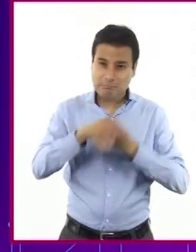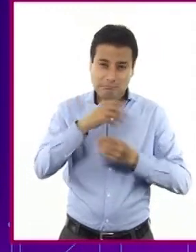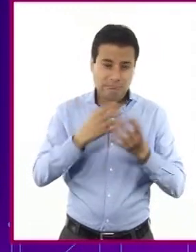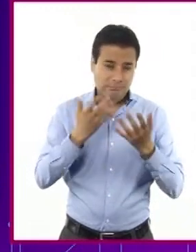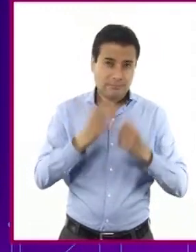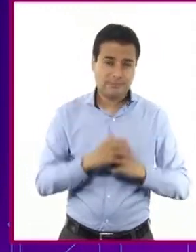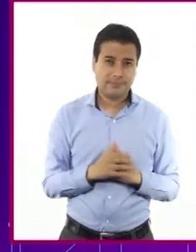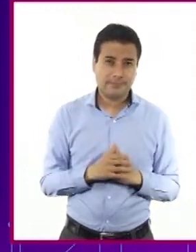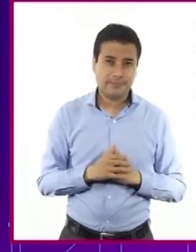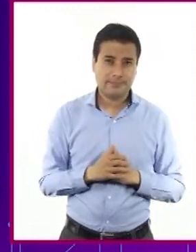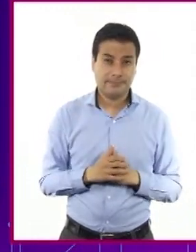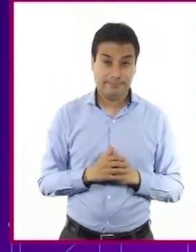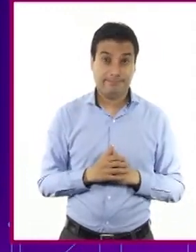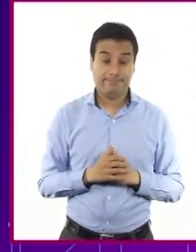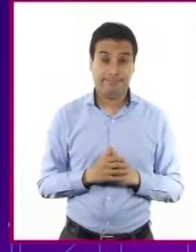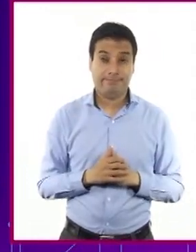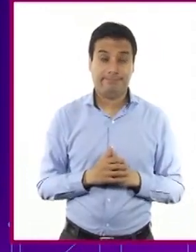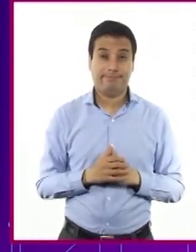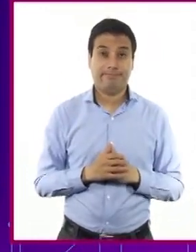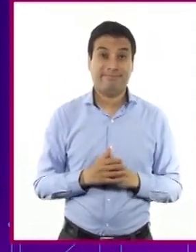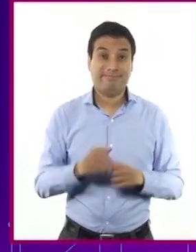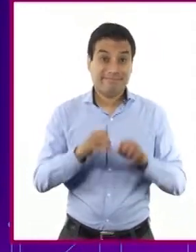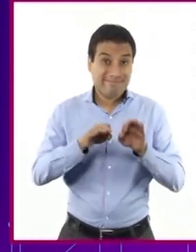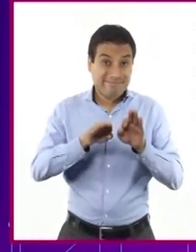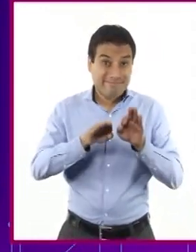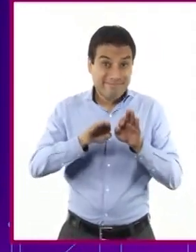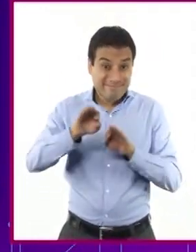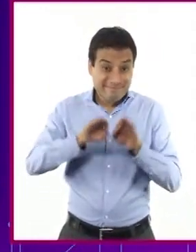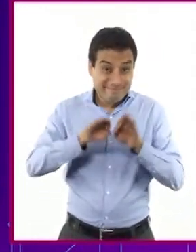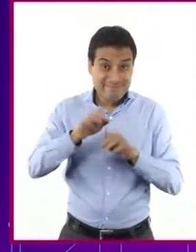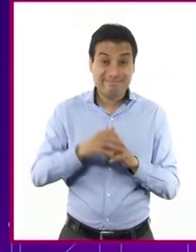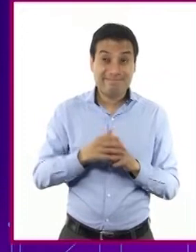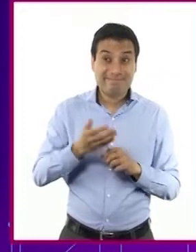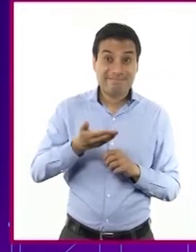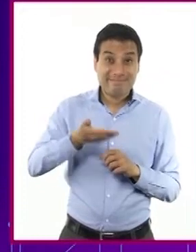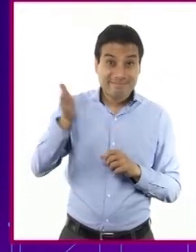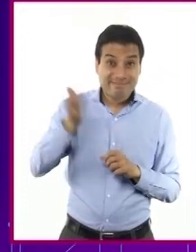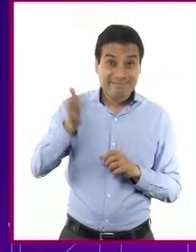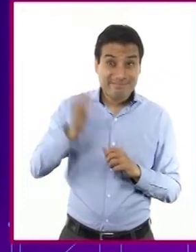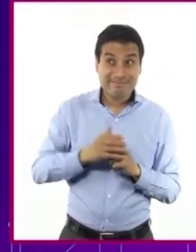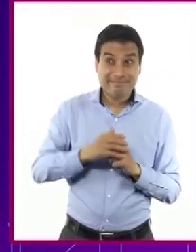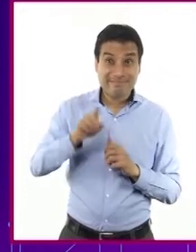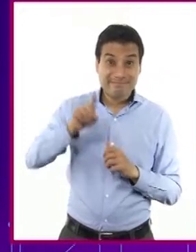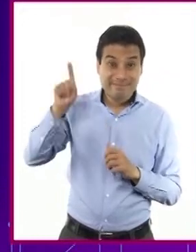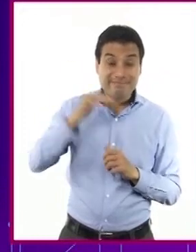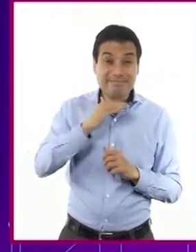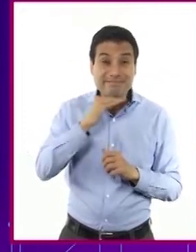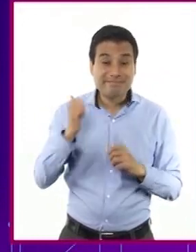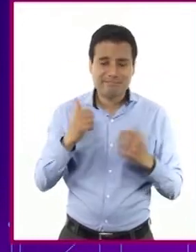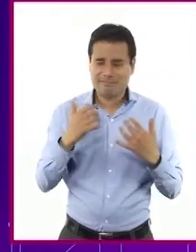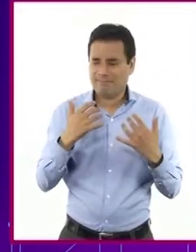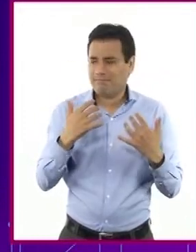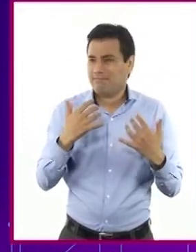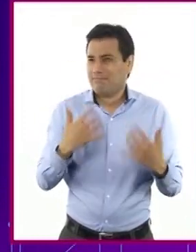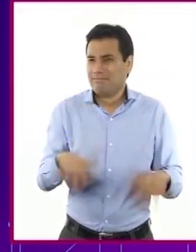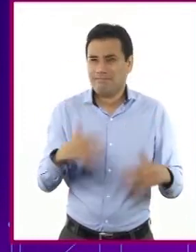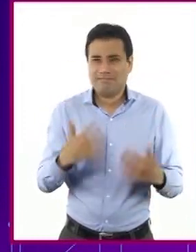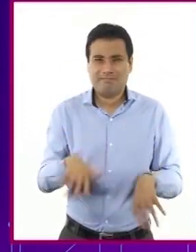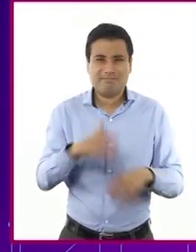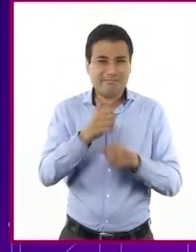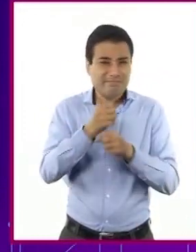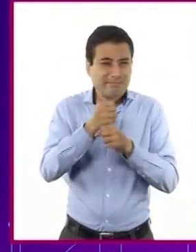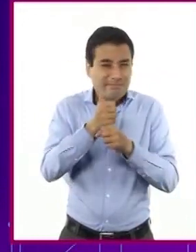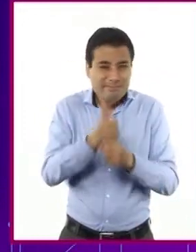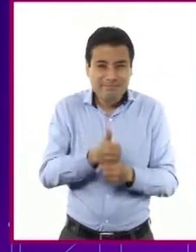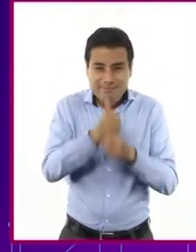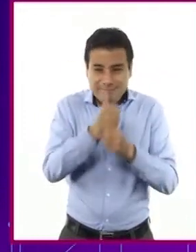condiciones, el desempleo en Alemania fue terrible. Colas de